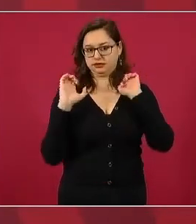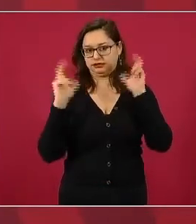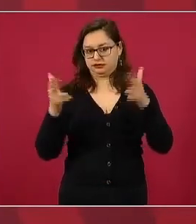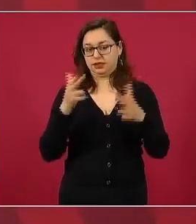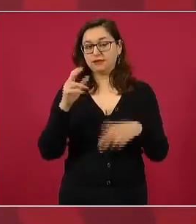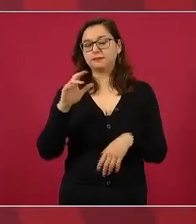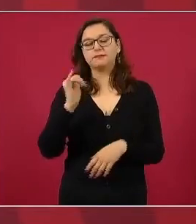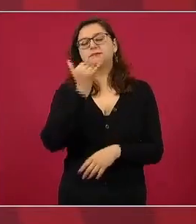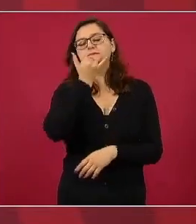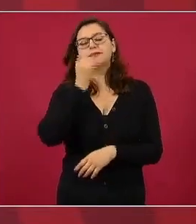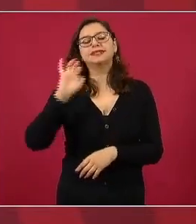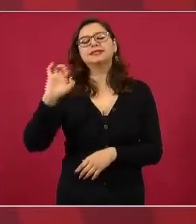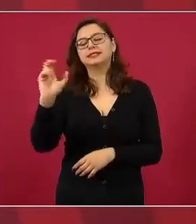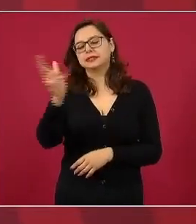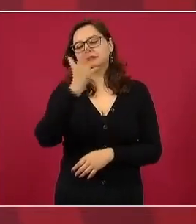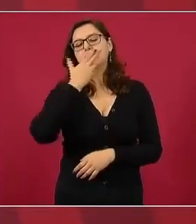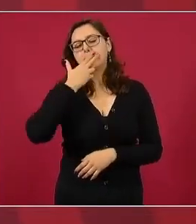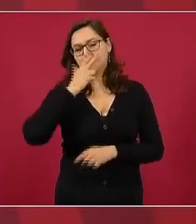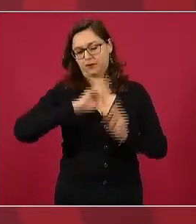para